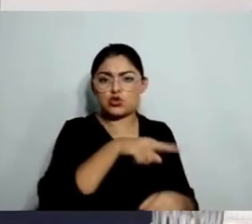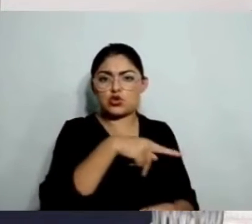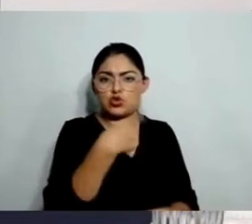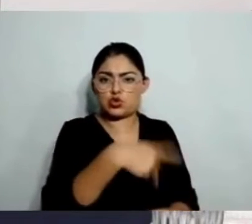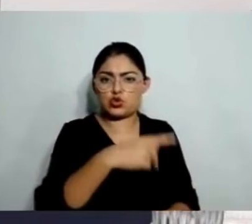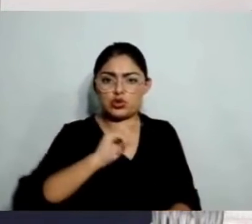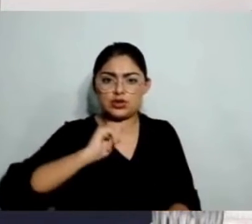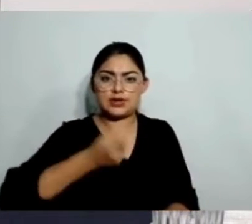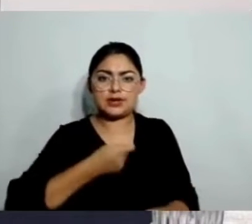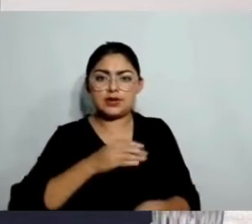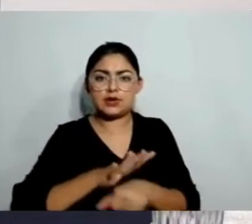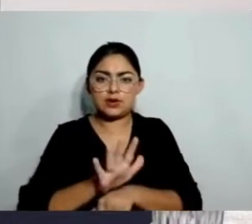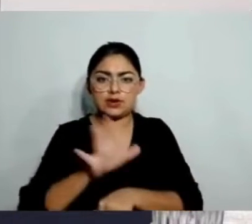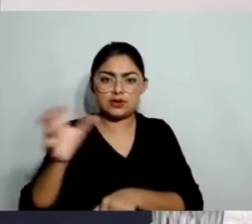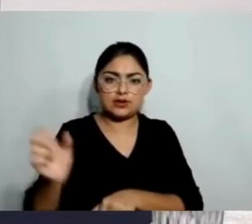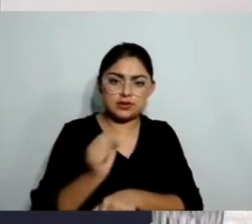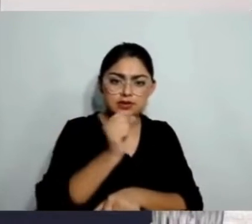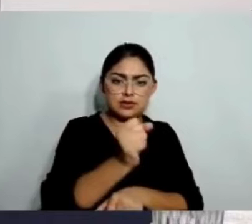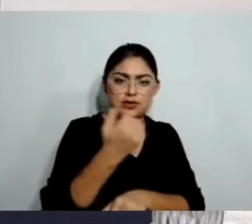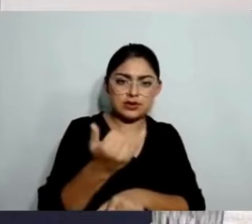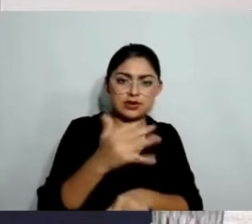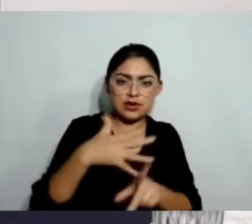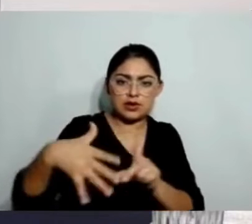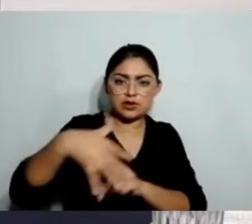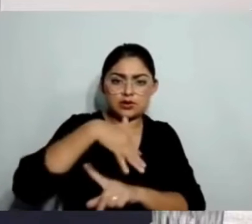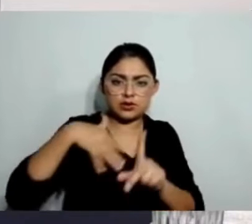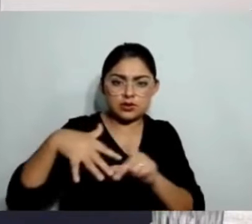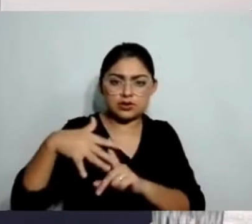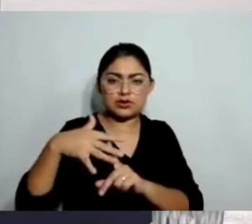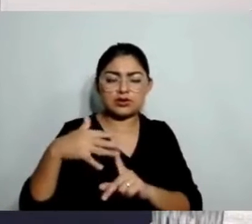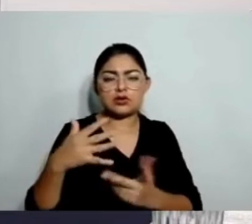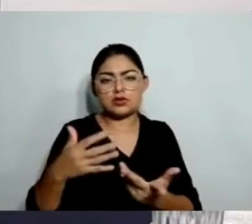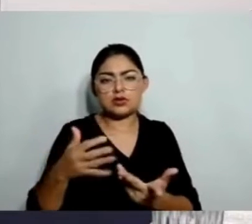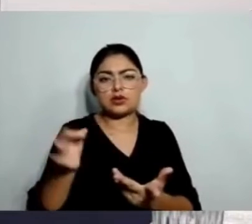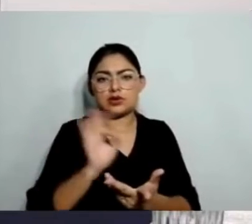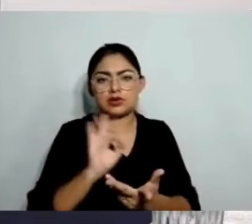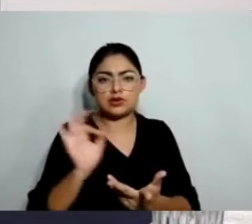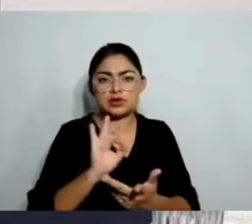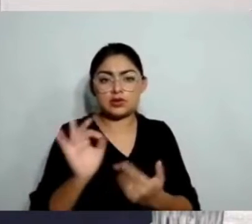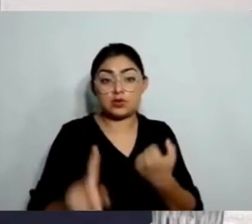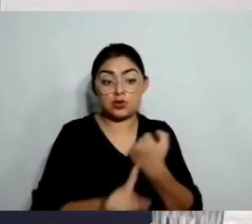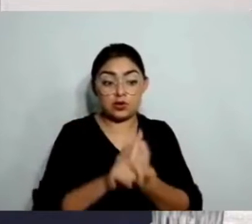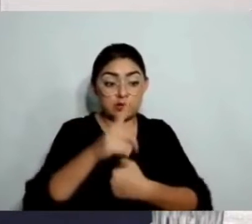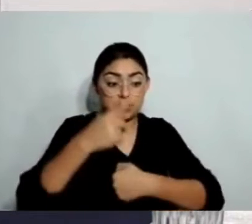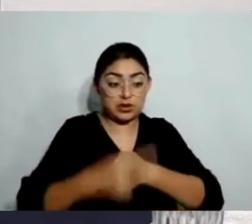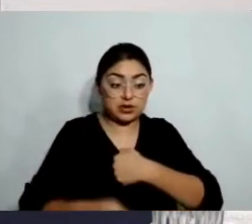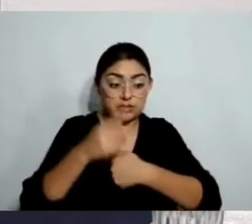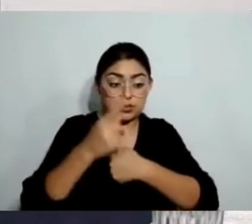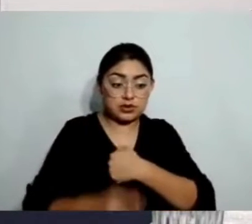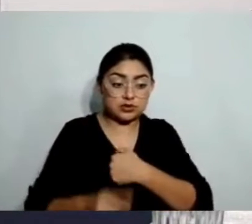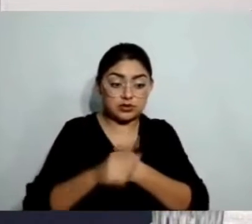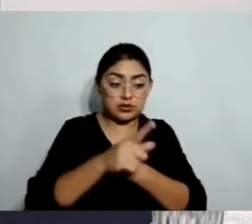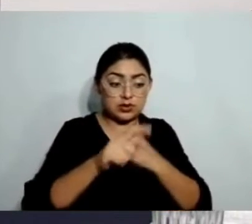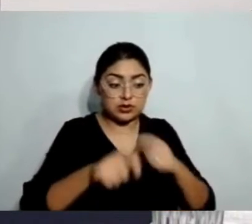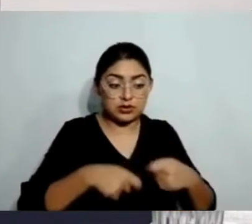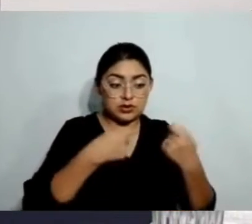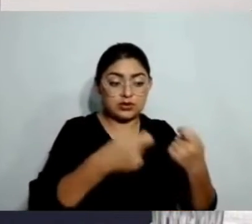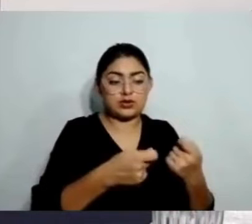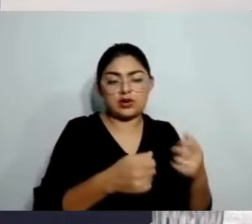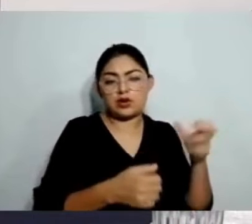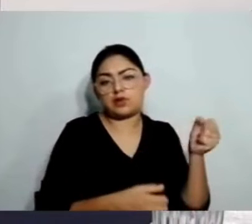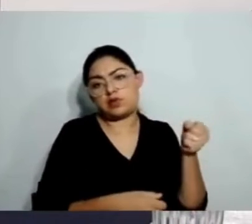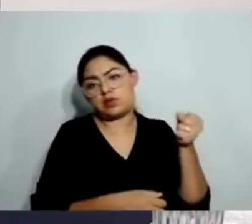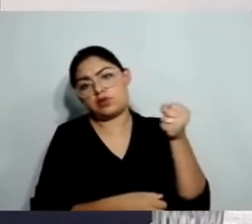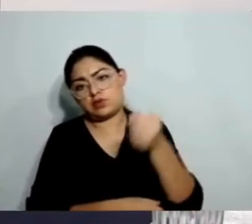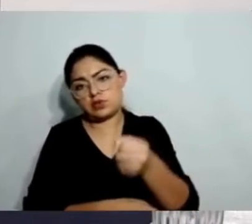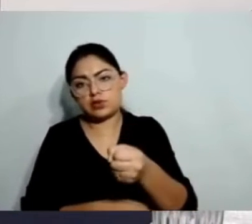la par de eso Cuál es el contexto de la situación de si habría algún riesgo insuperable de ponerle en el lugar que